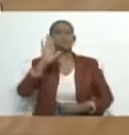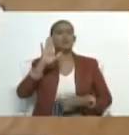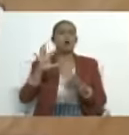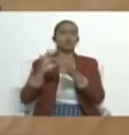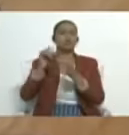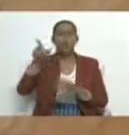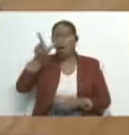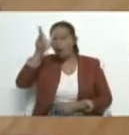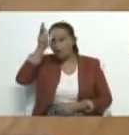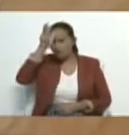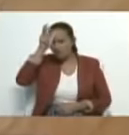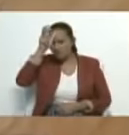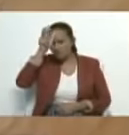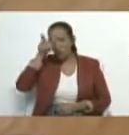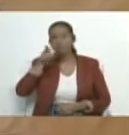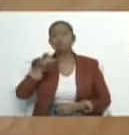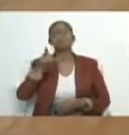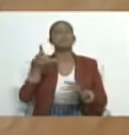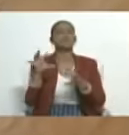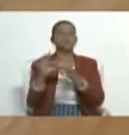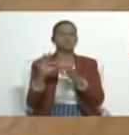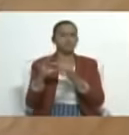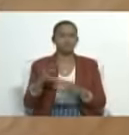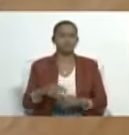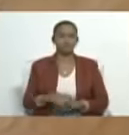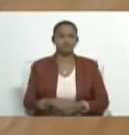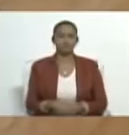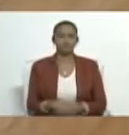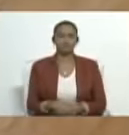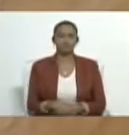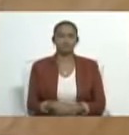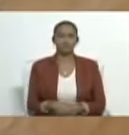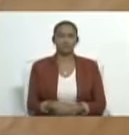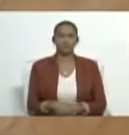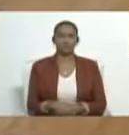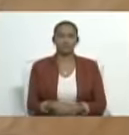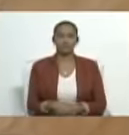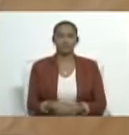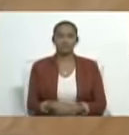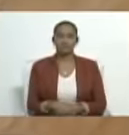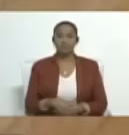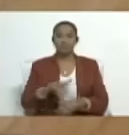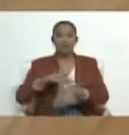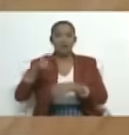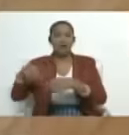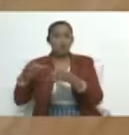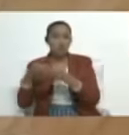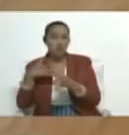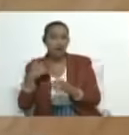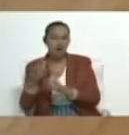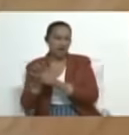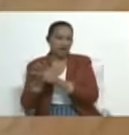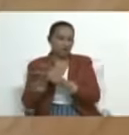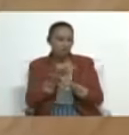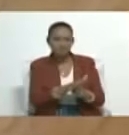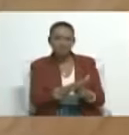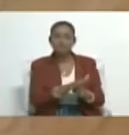de las élites, por querer hundir, enterrar lo que había